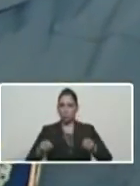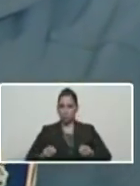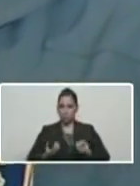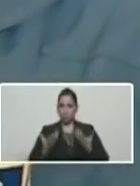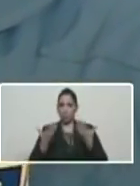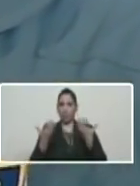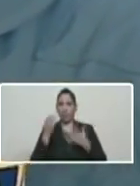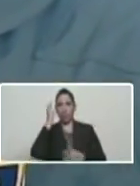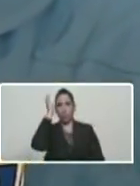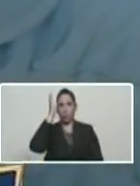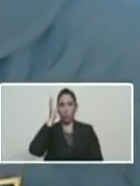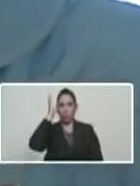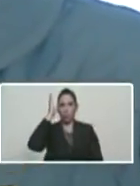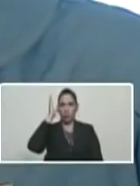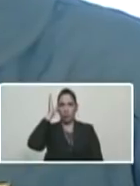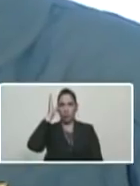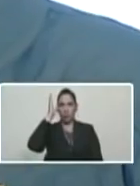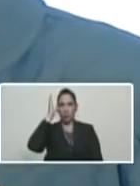conciencia